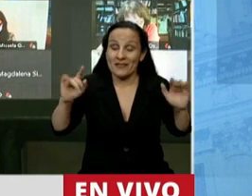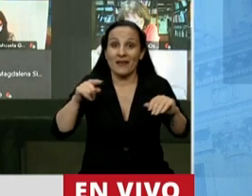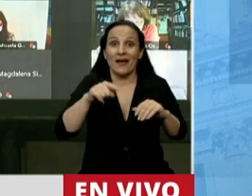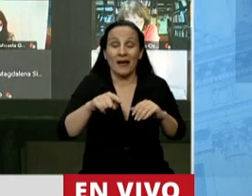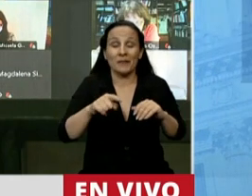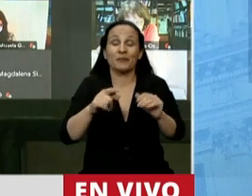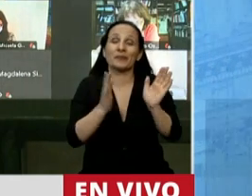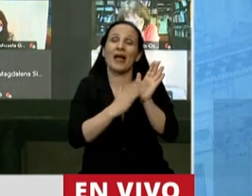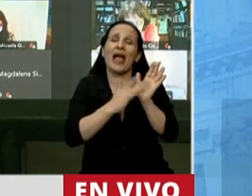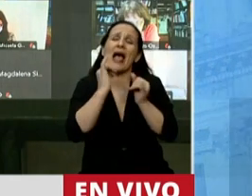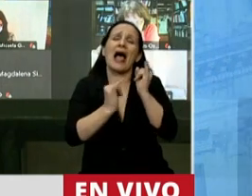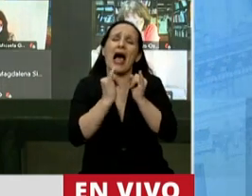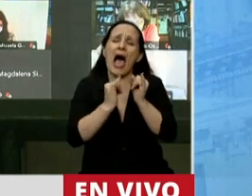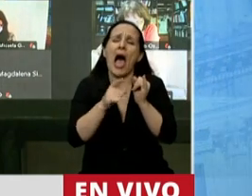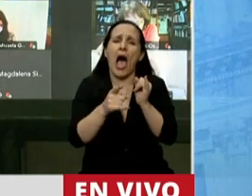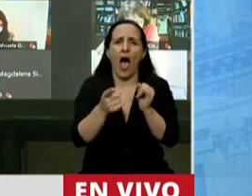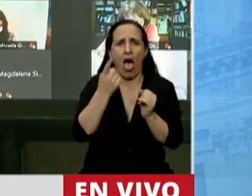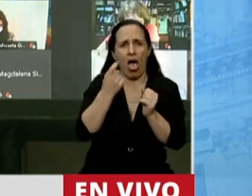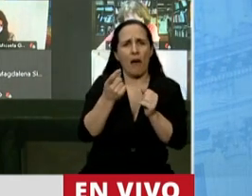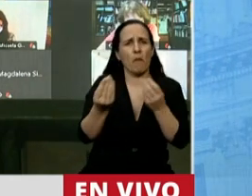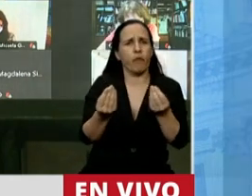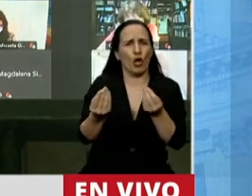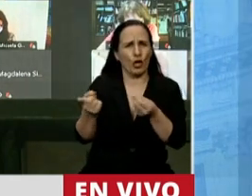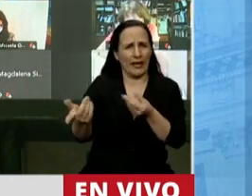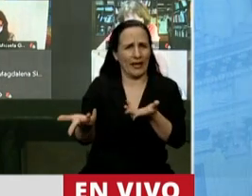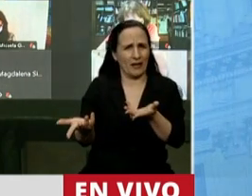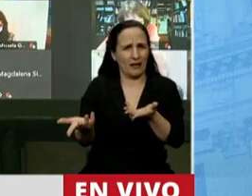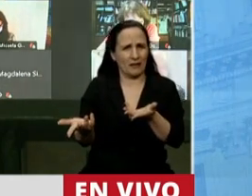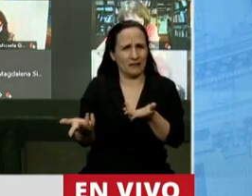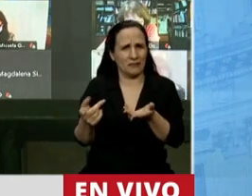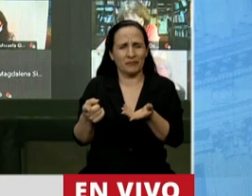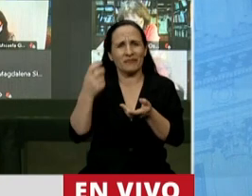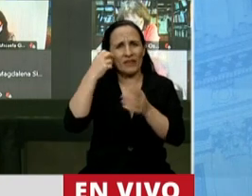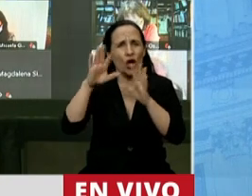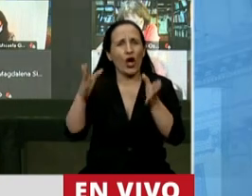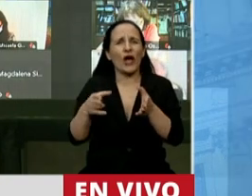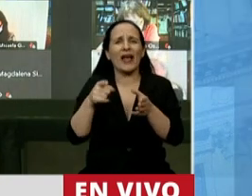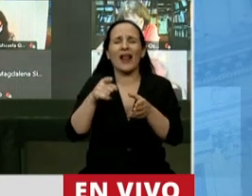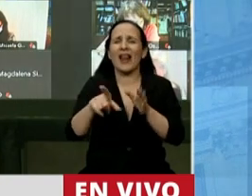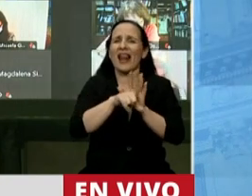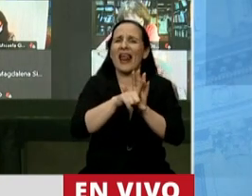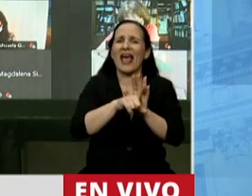en esa argumentación encuentro la respuesta de por qué no avanza en este Congreso la ley de humedales.